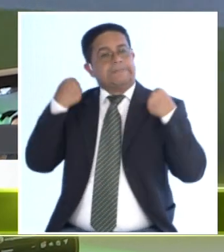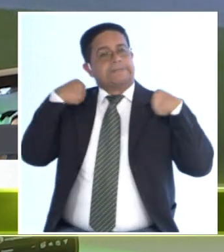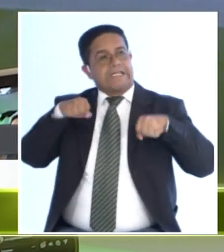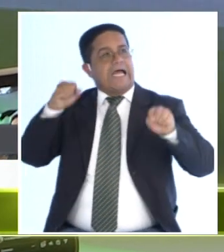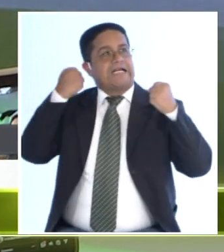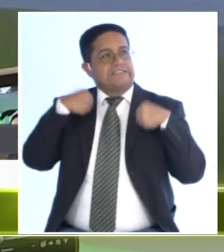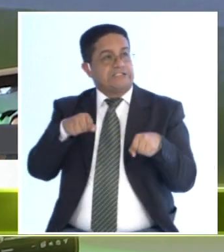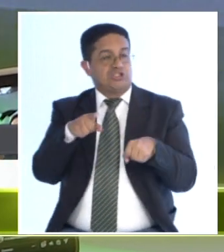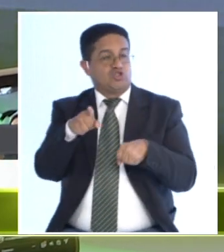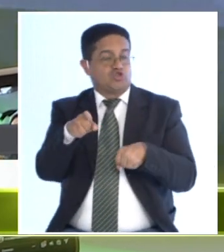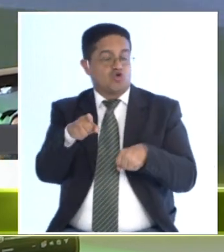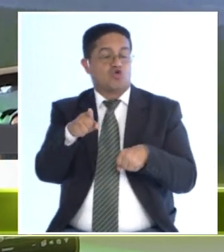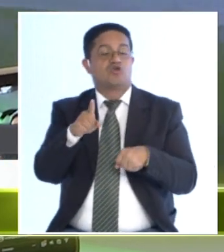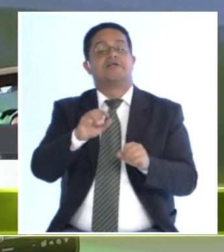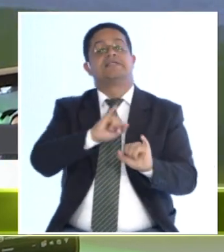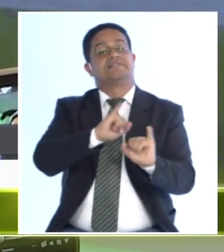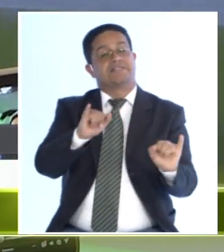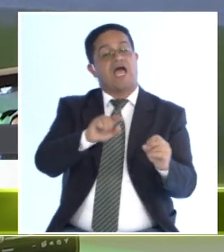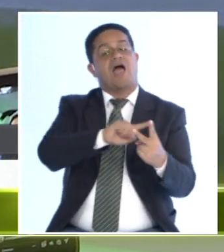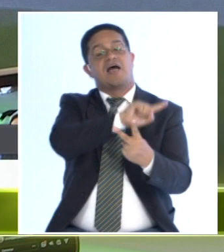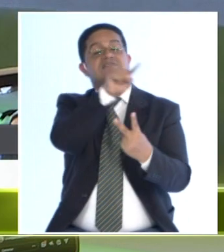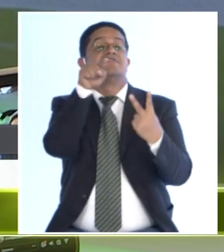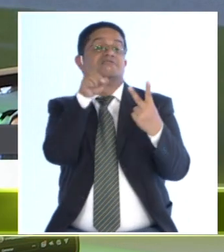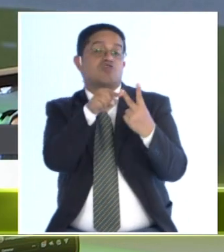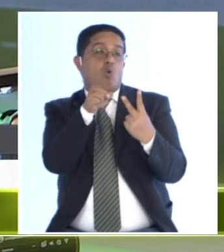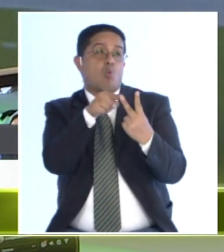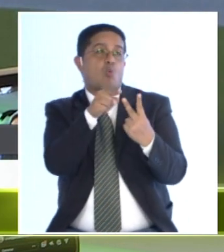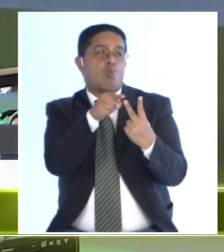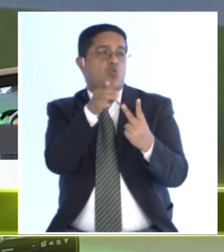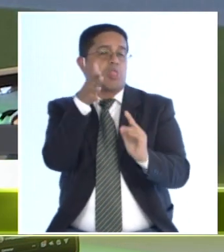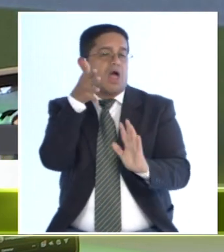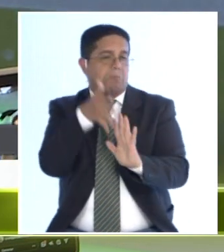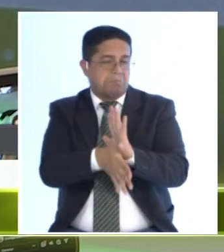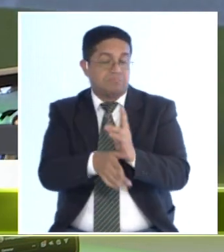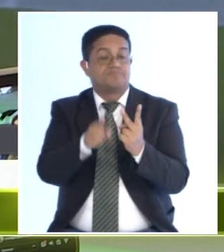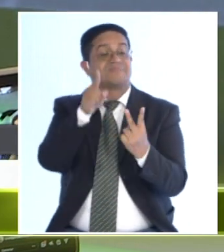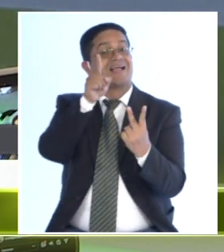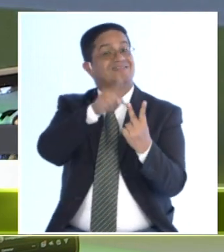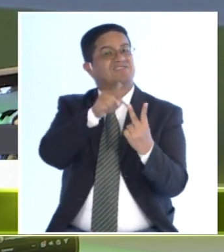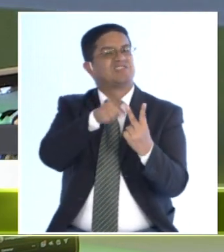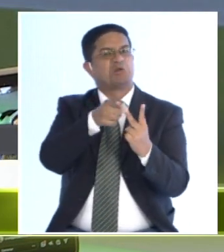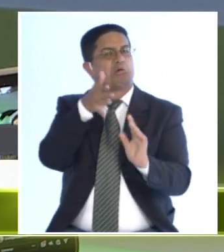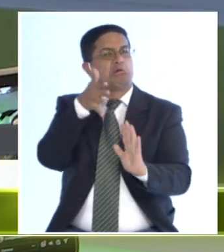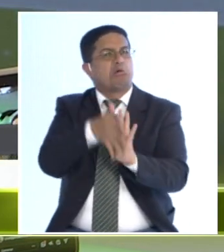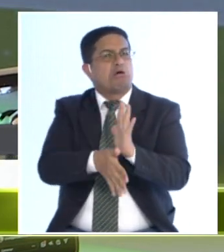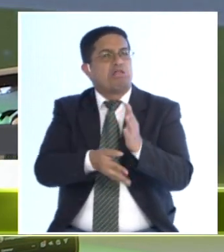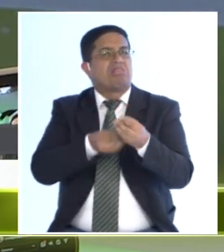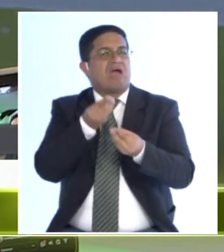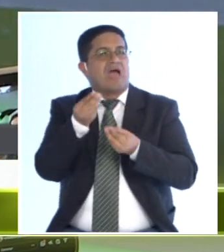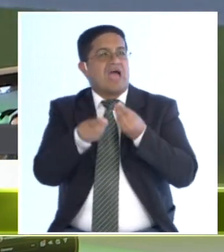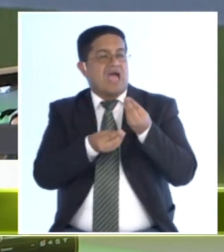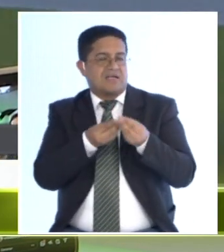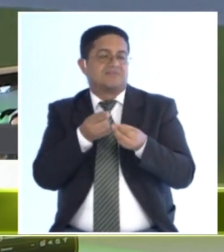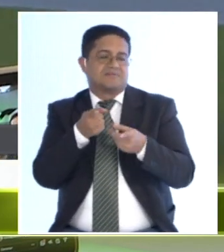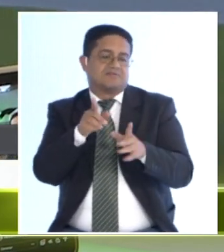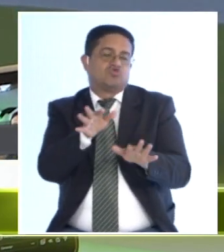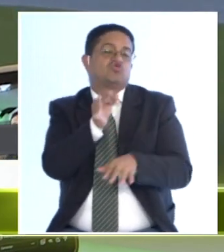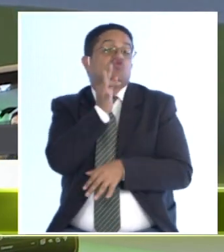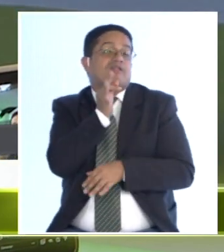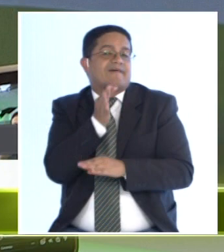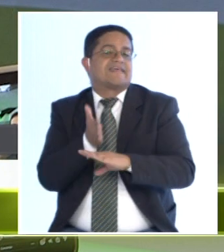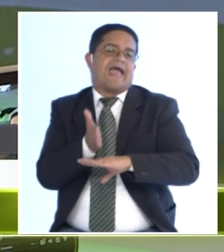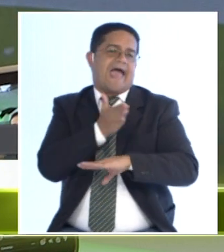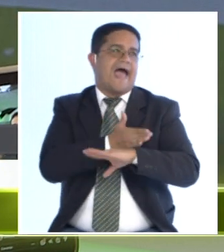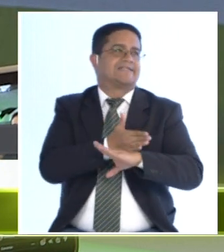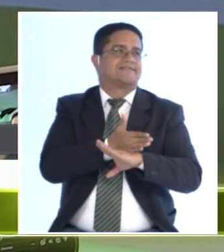no funciona, ya hay que pasar a una segunda etapa. Y en esa segunda etapa estamos en estadios tempranos, es decir, que